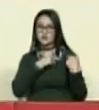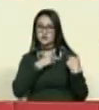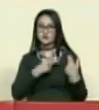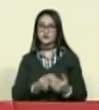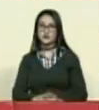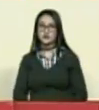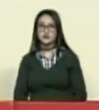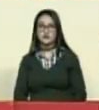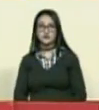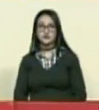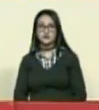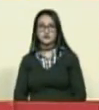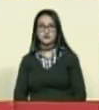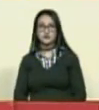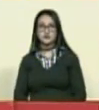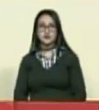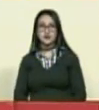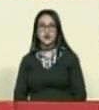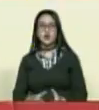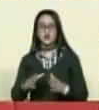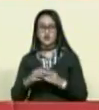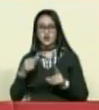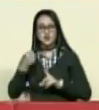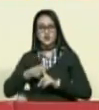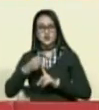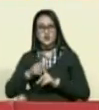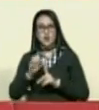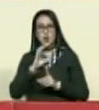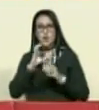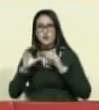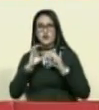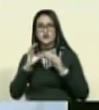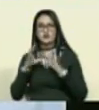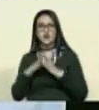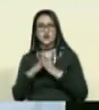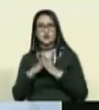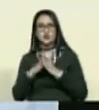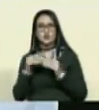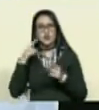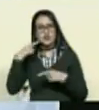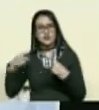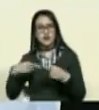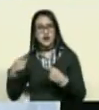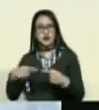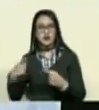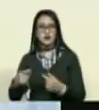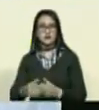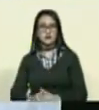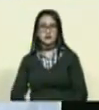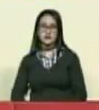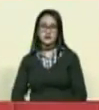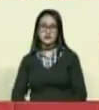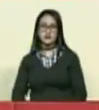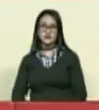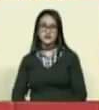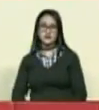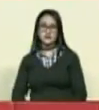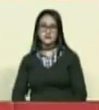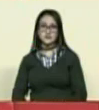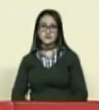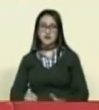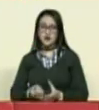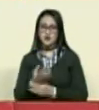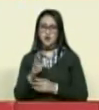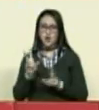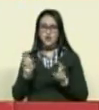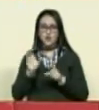Jorge, Ernesto, esa batuta. Toda la batalla comunicacional que damos, toda la batalla diaria, apunta hacia la creación de una